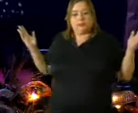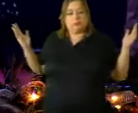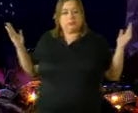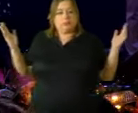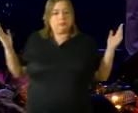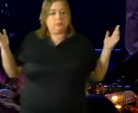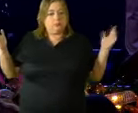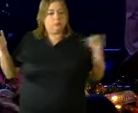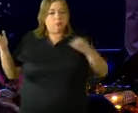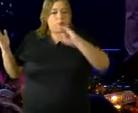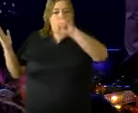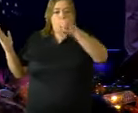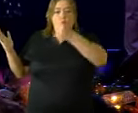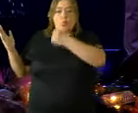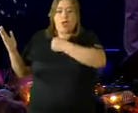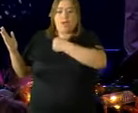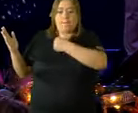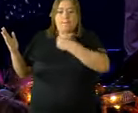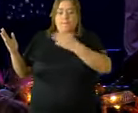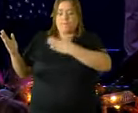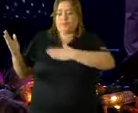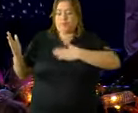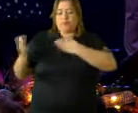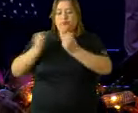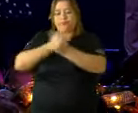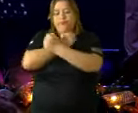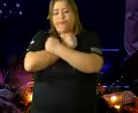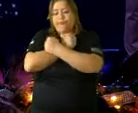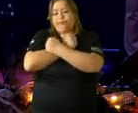Juan, dámele un abrazo a ese hermanito.